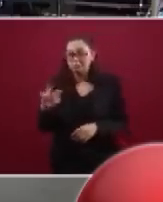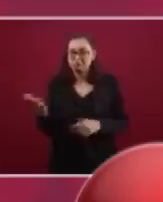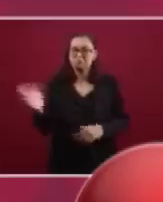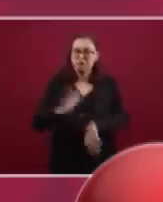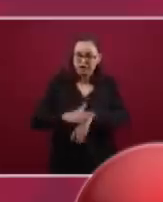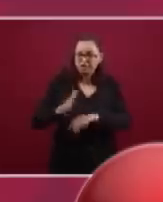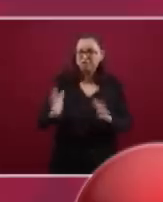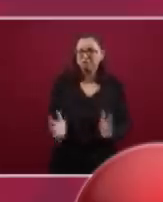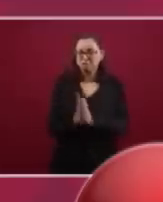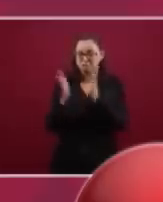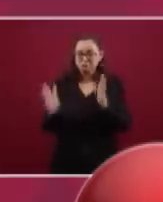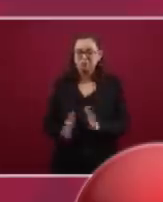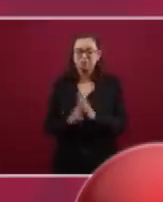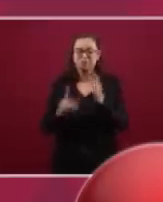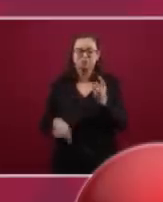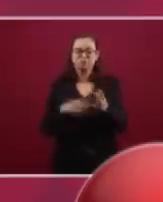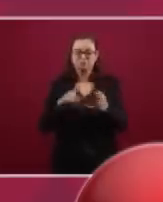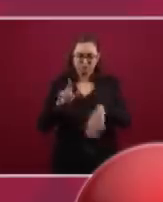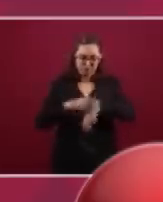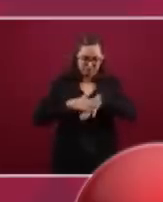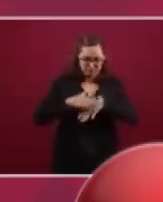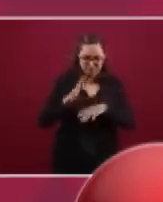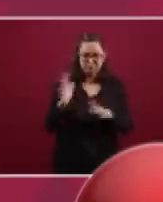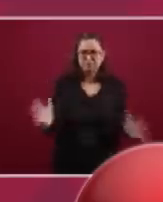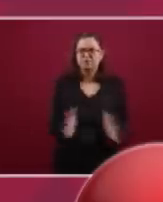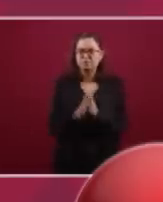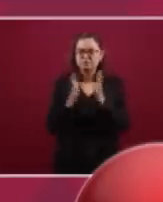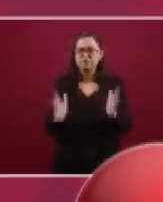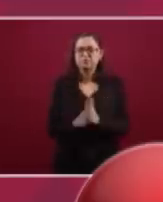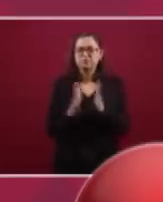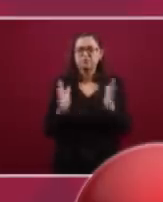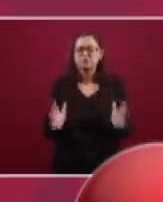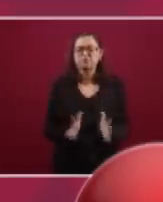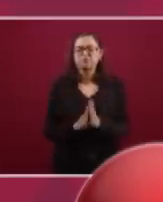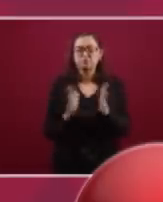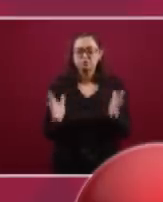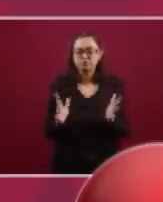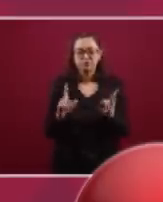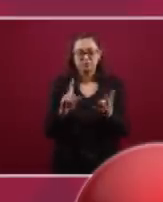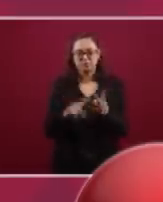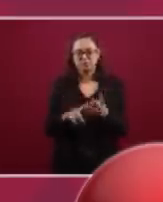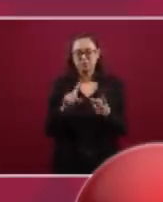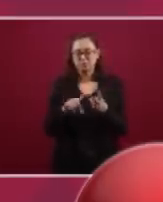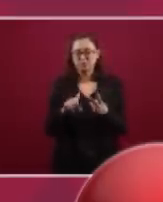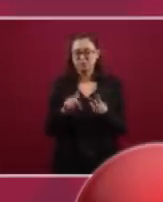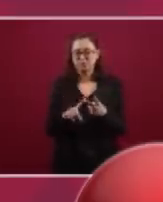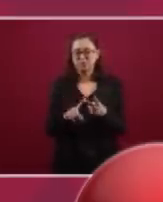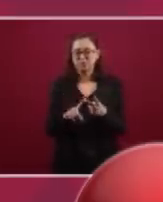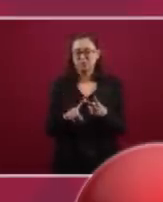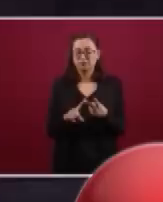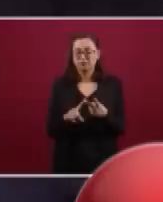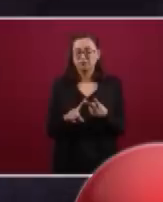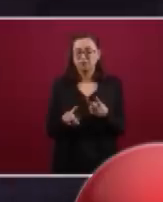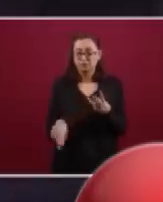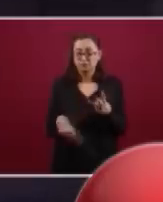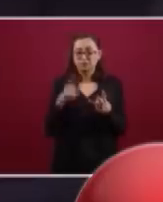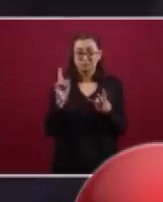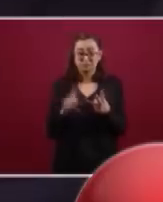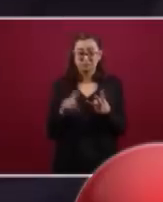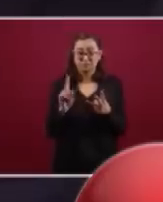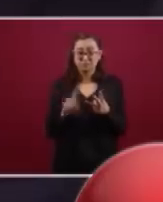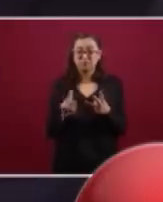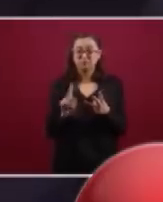más, sí, que participen más. Eso es lo segundo. Y lo